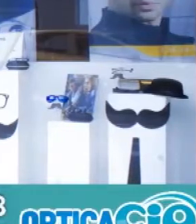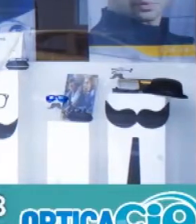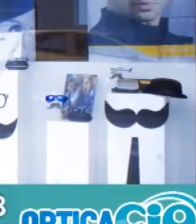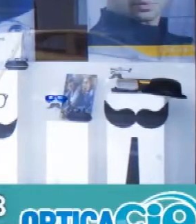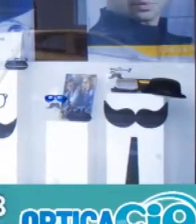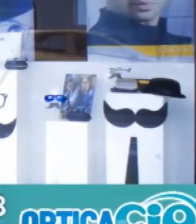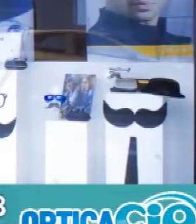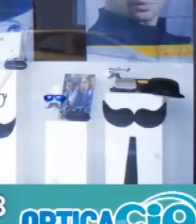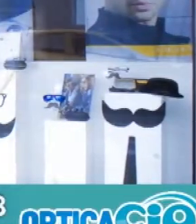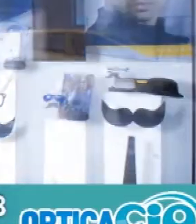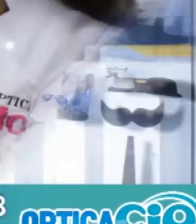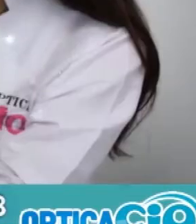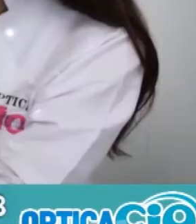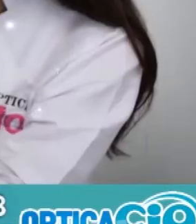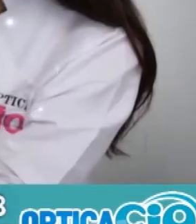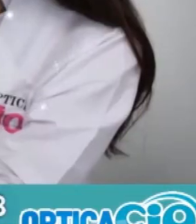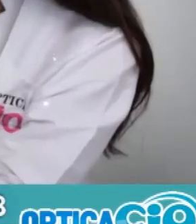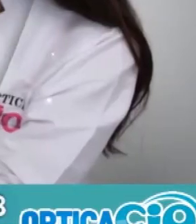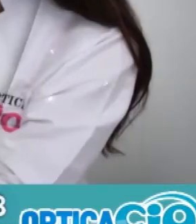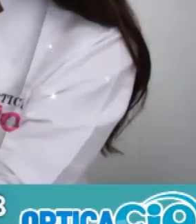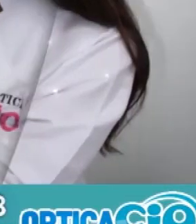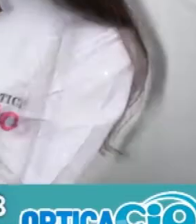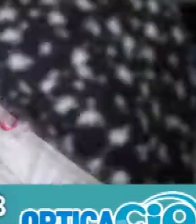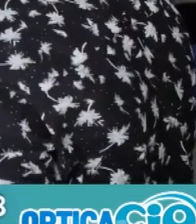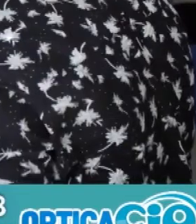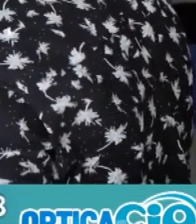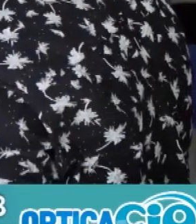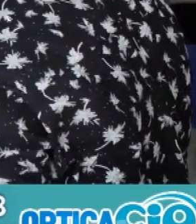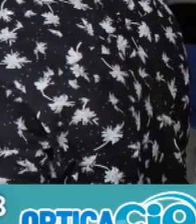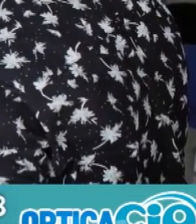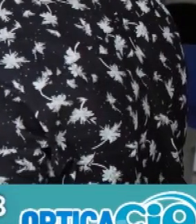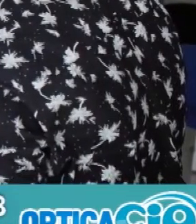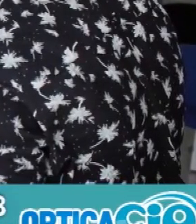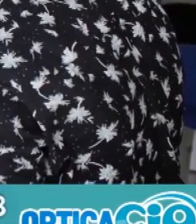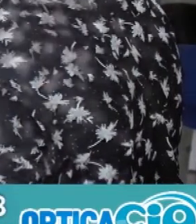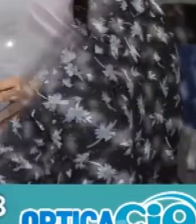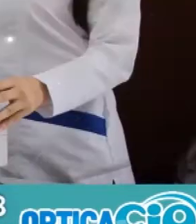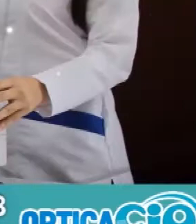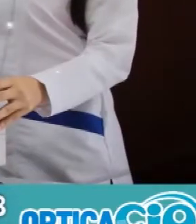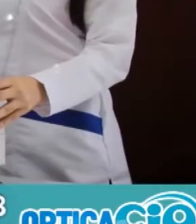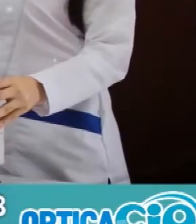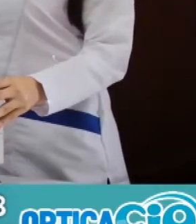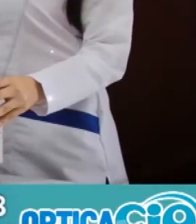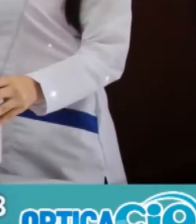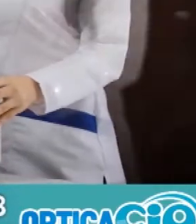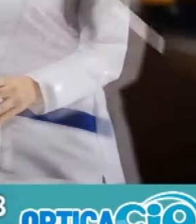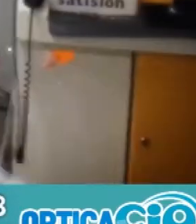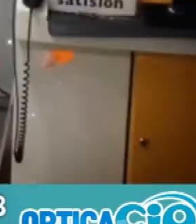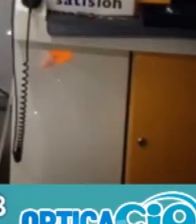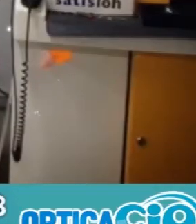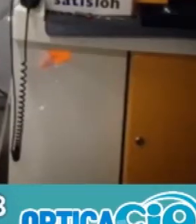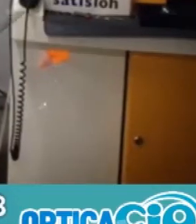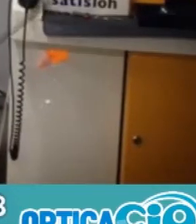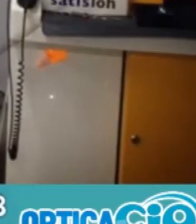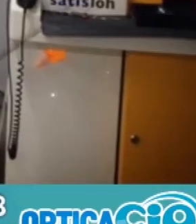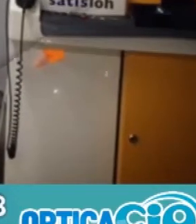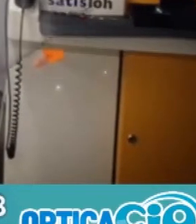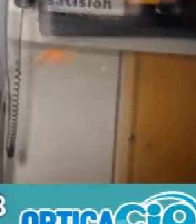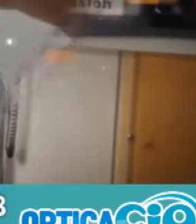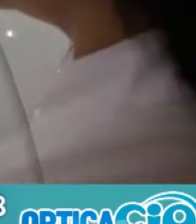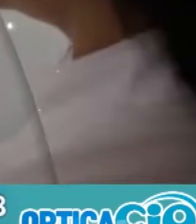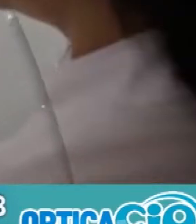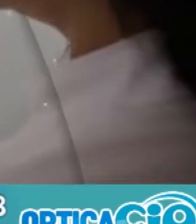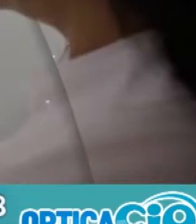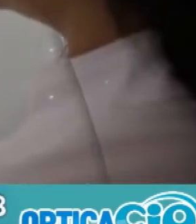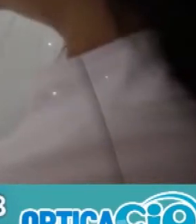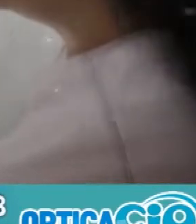Cuida tus ojos con la óptica CIO Limitada, consulta integral y exámenes computarizados. Somos fabricantes de lentes oftálmicos y contamos con el